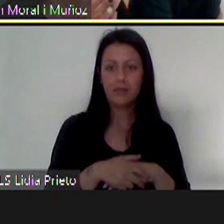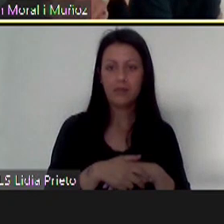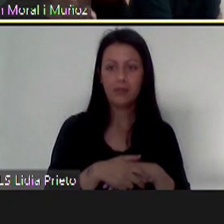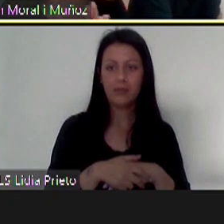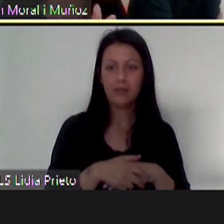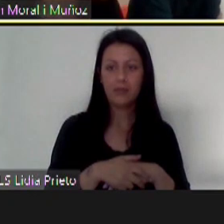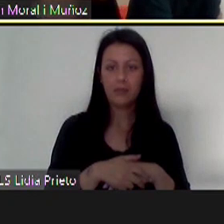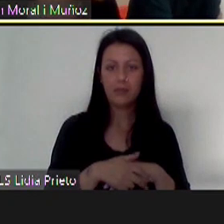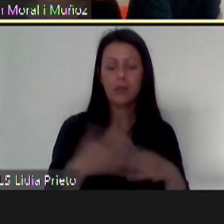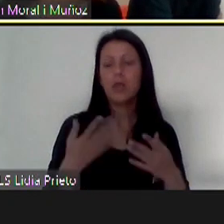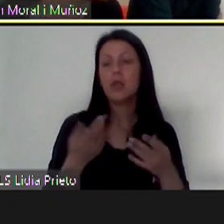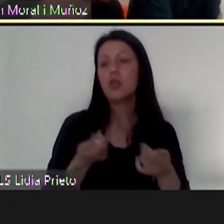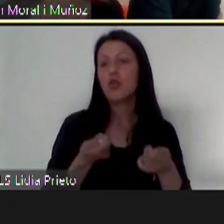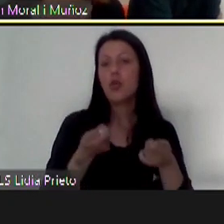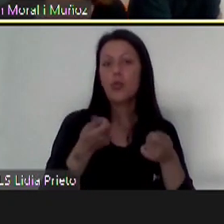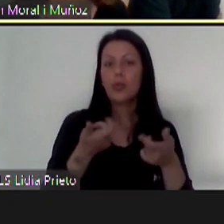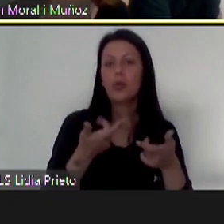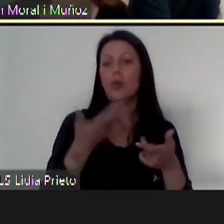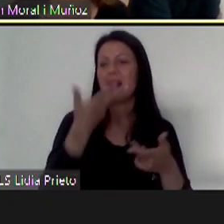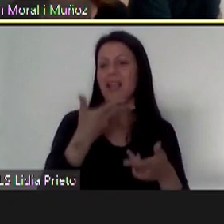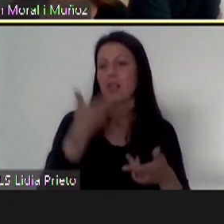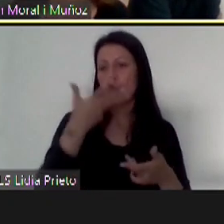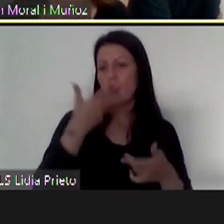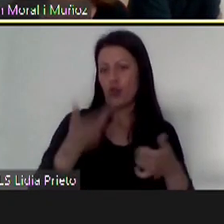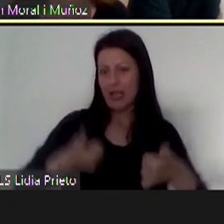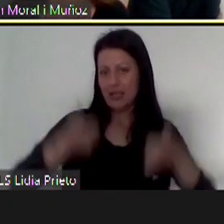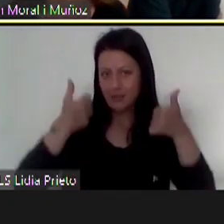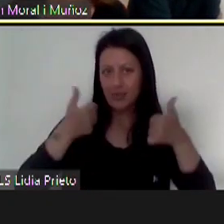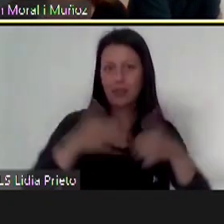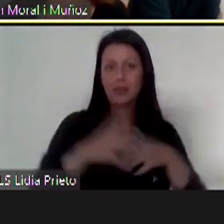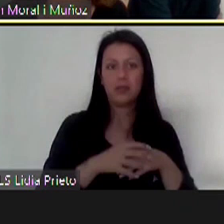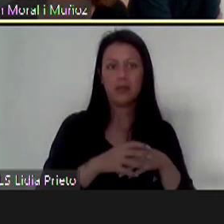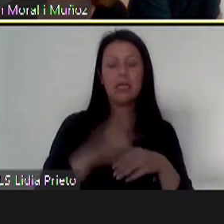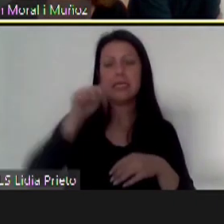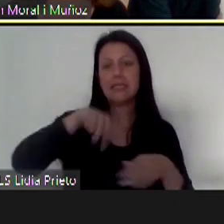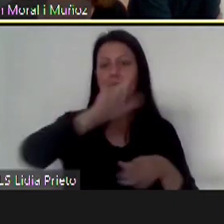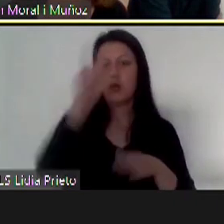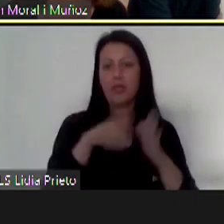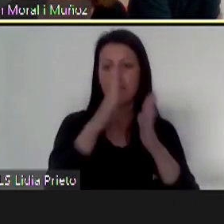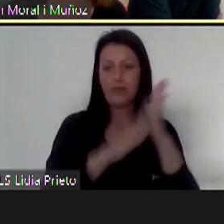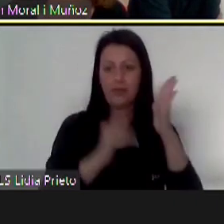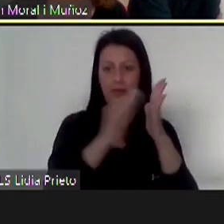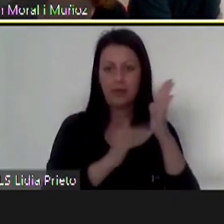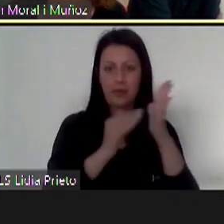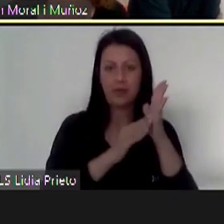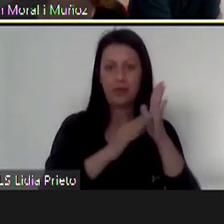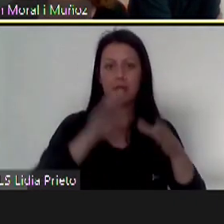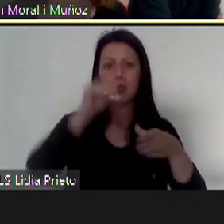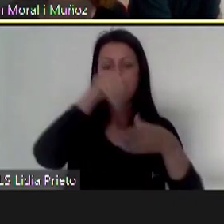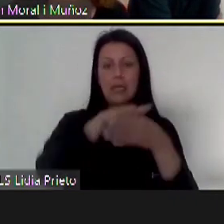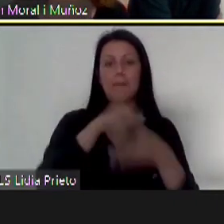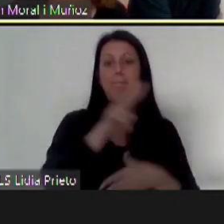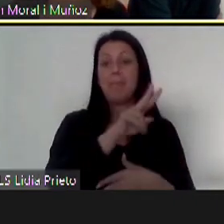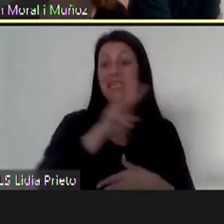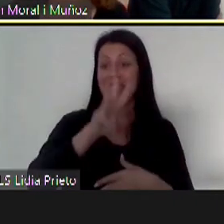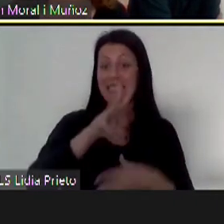Simplemente para situaros un poquito, porque que no nos conozcáis, la Federación de Salud Mental Comunidad Valenciana ahora mismo la integran 33 entidades a